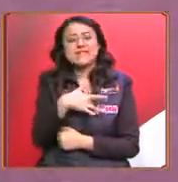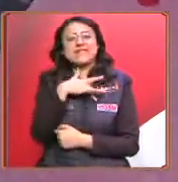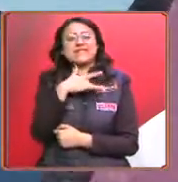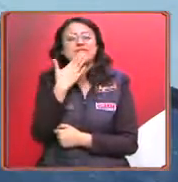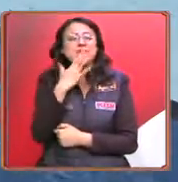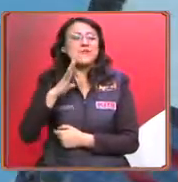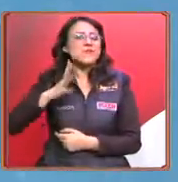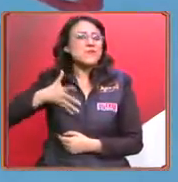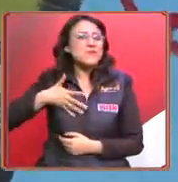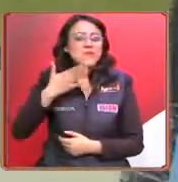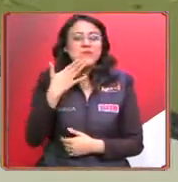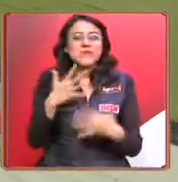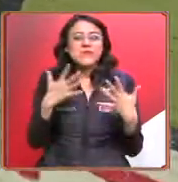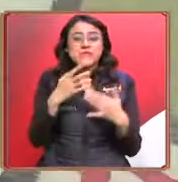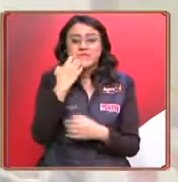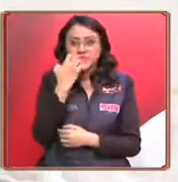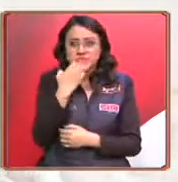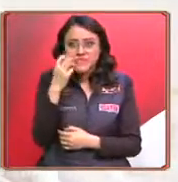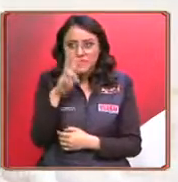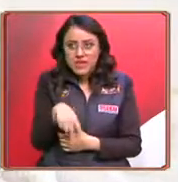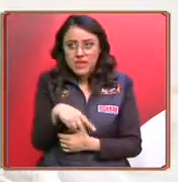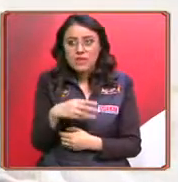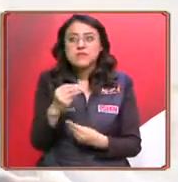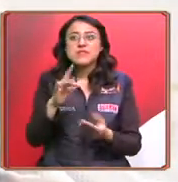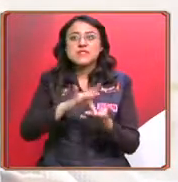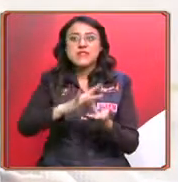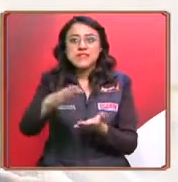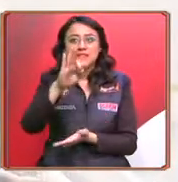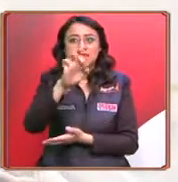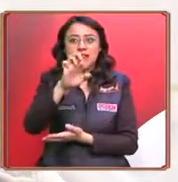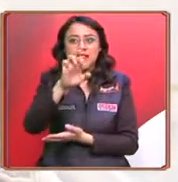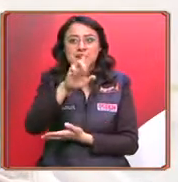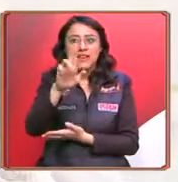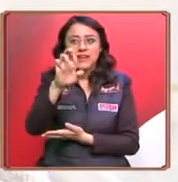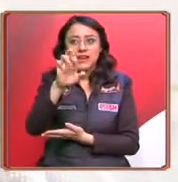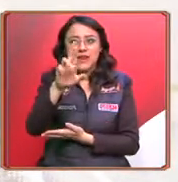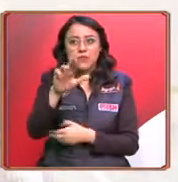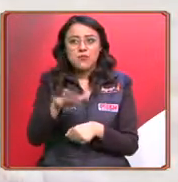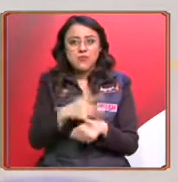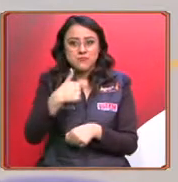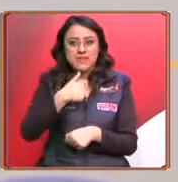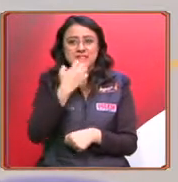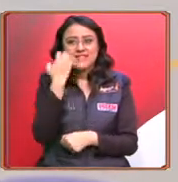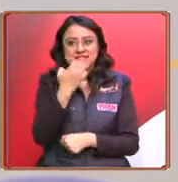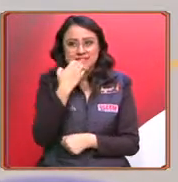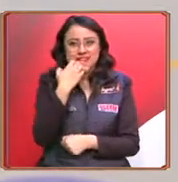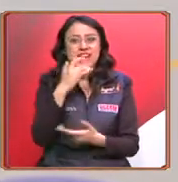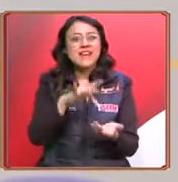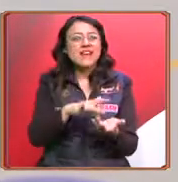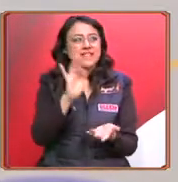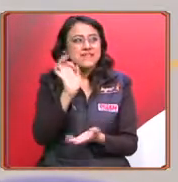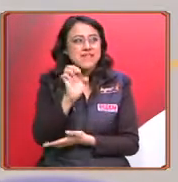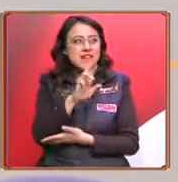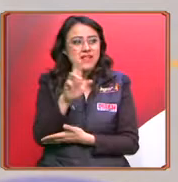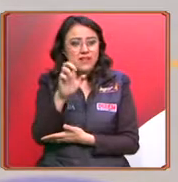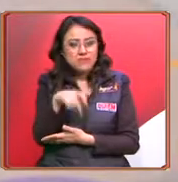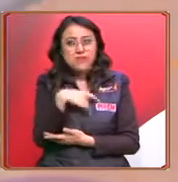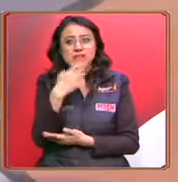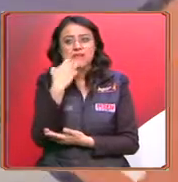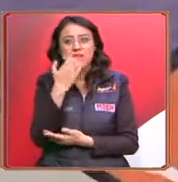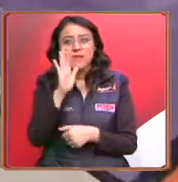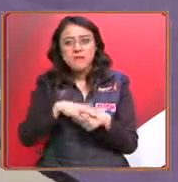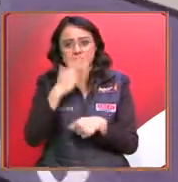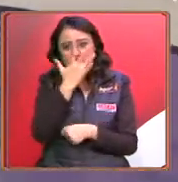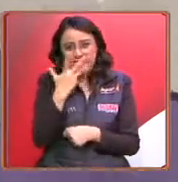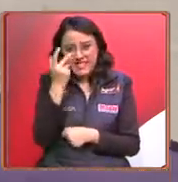muy orgullosa de mi escuela. Gracias, Ferrero, por mi escuela. Gracias, Ferrero, por hacer mi escuela más